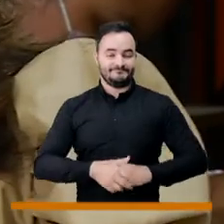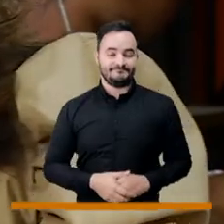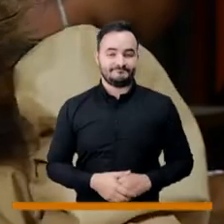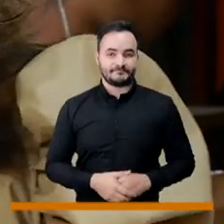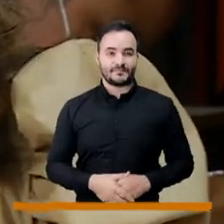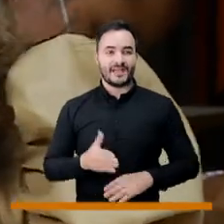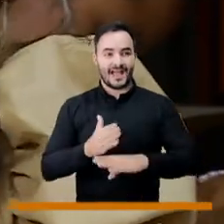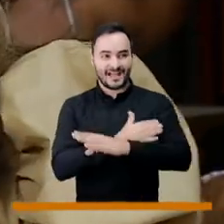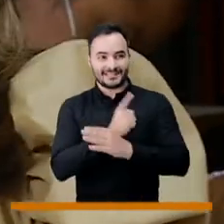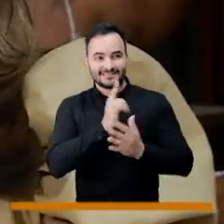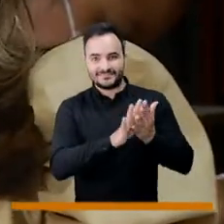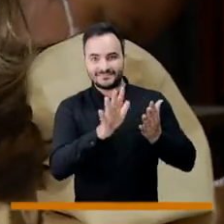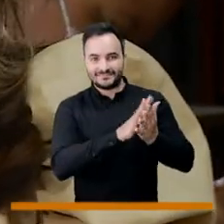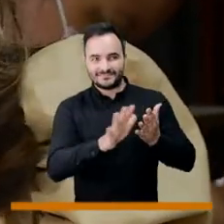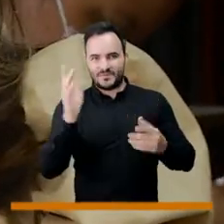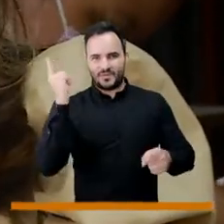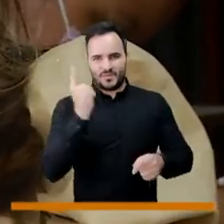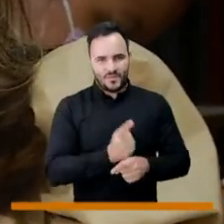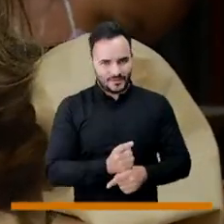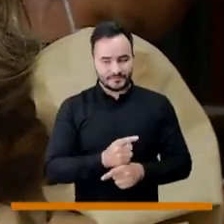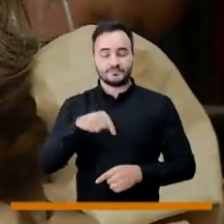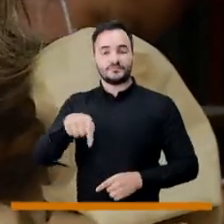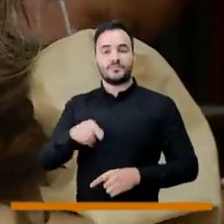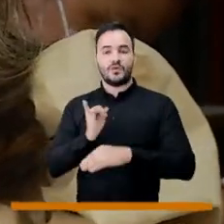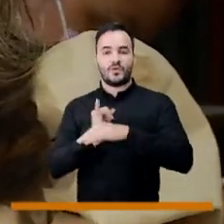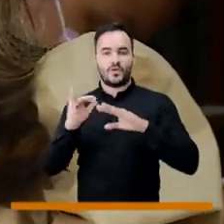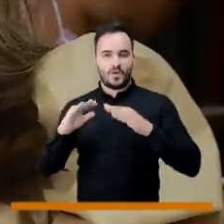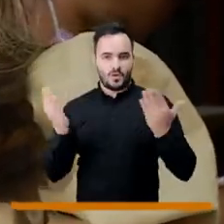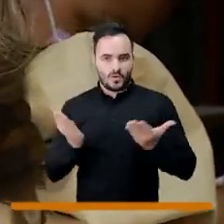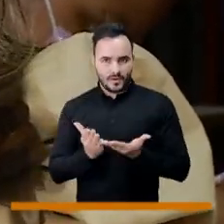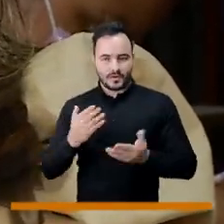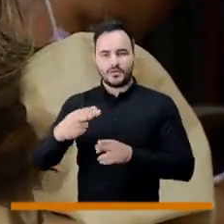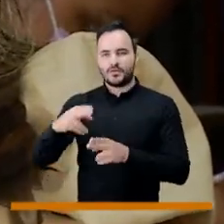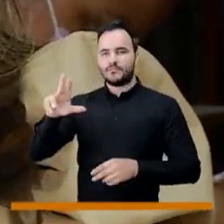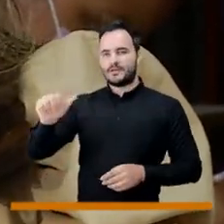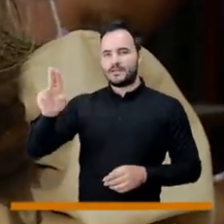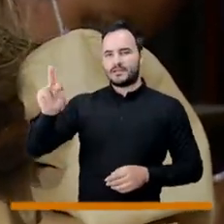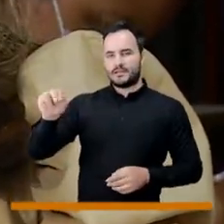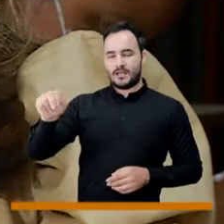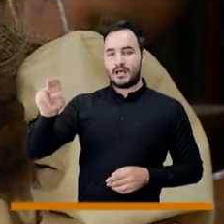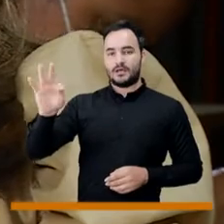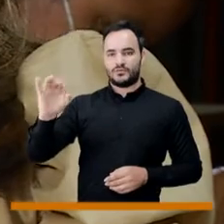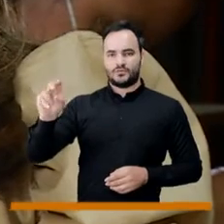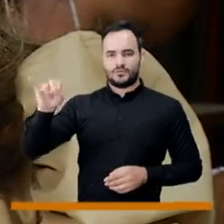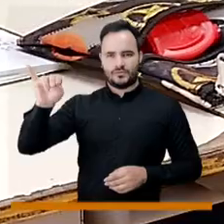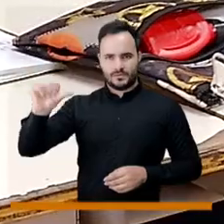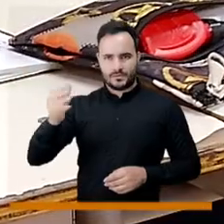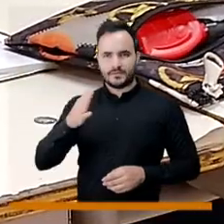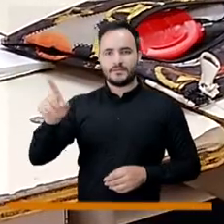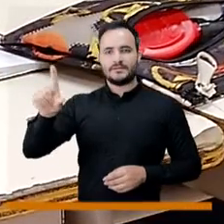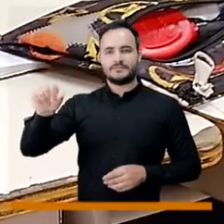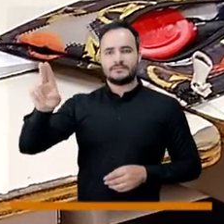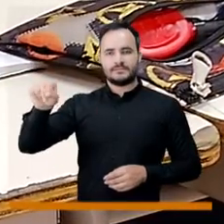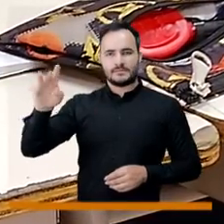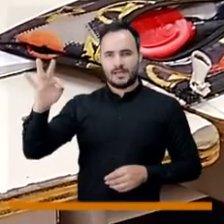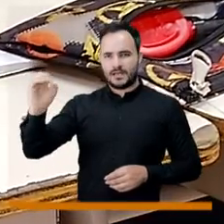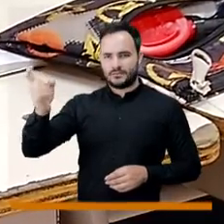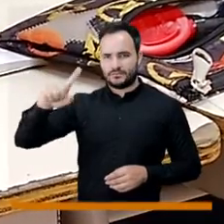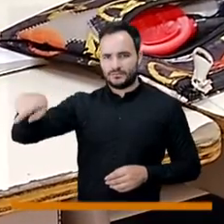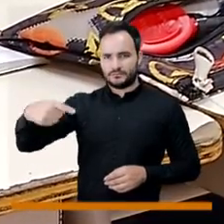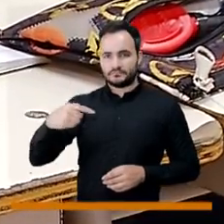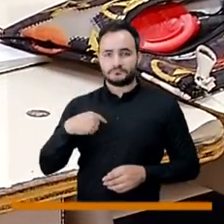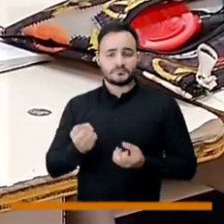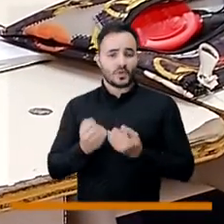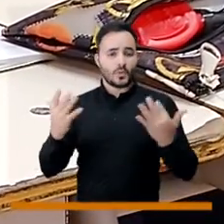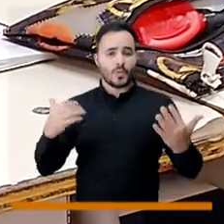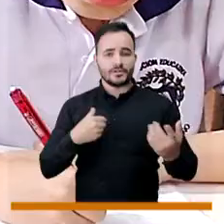como la doctora nos dijo si aquí es la institución educativa antonia santos en esta sede tenemos